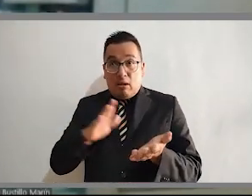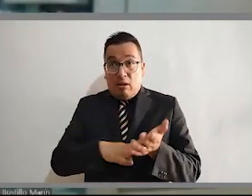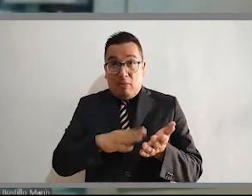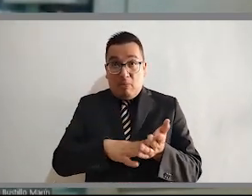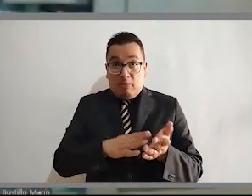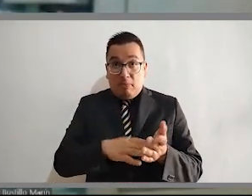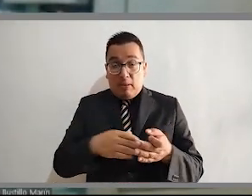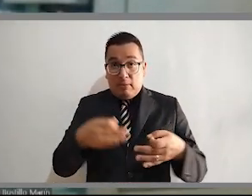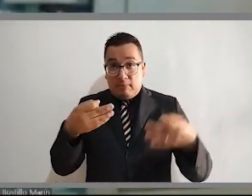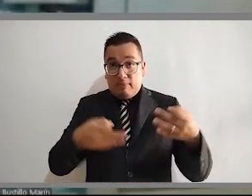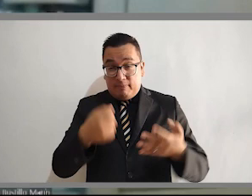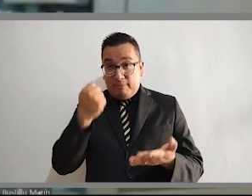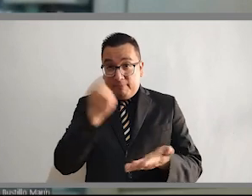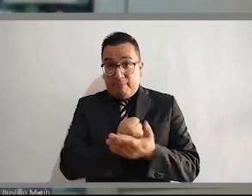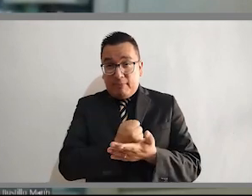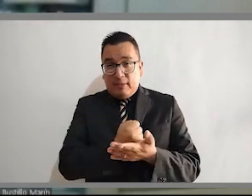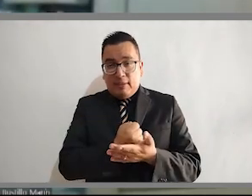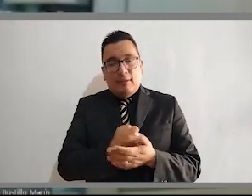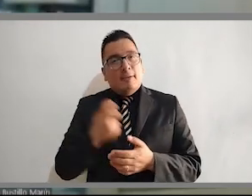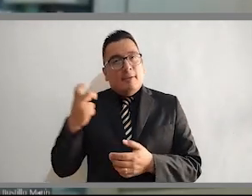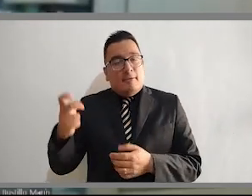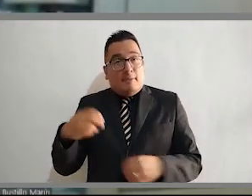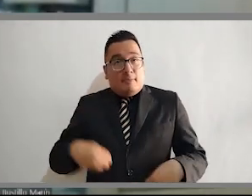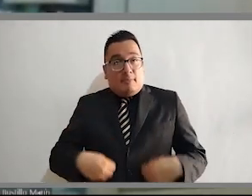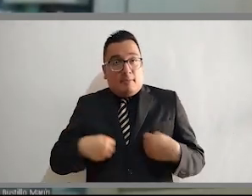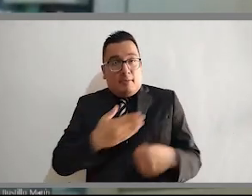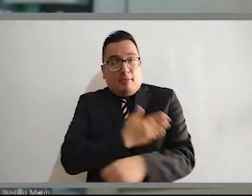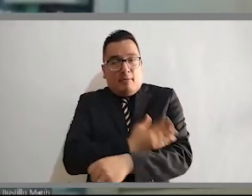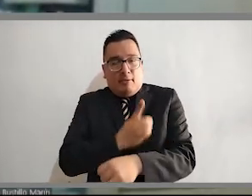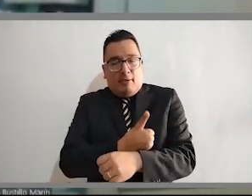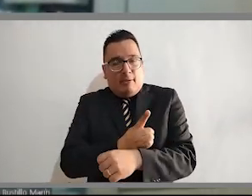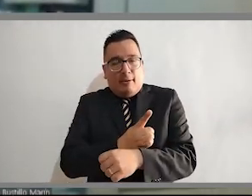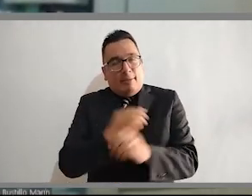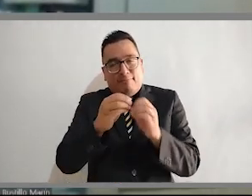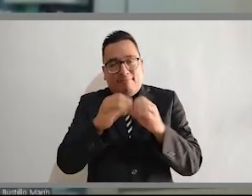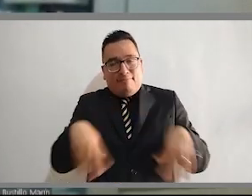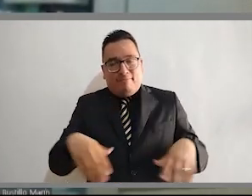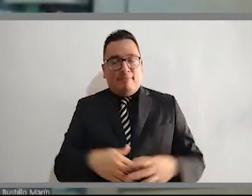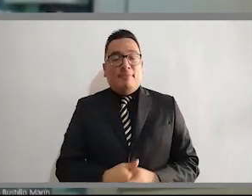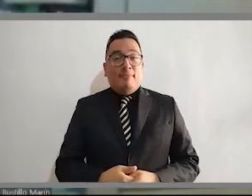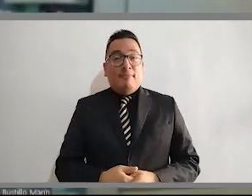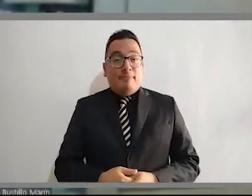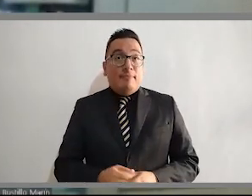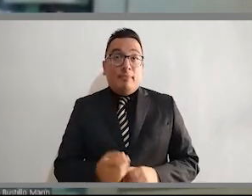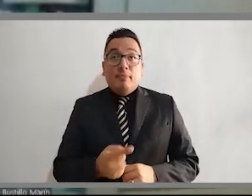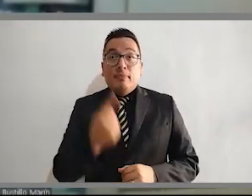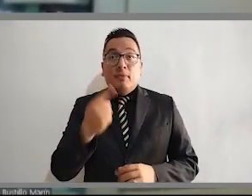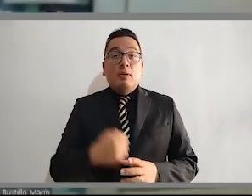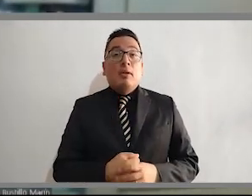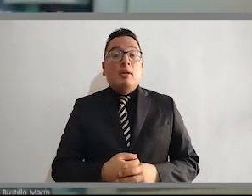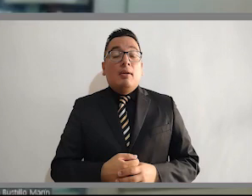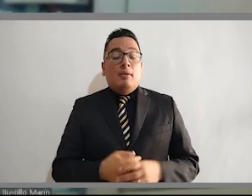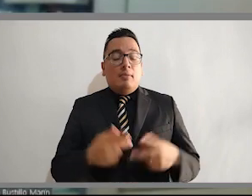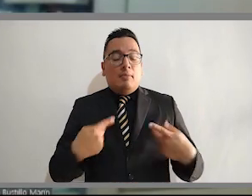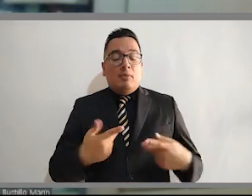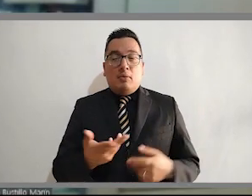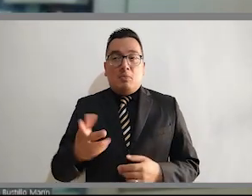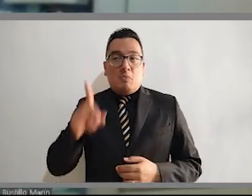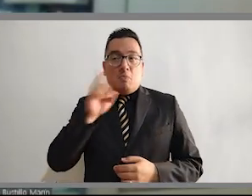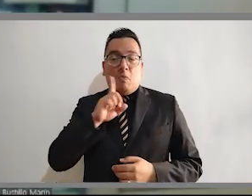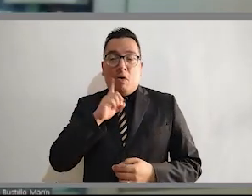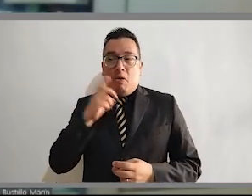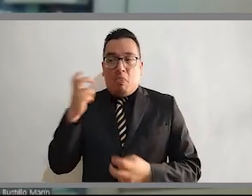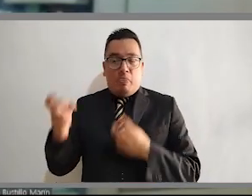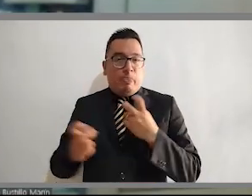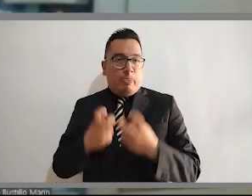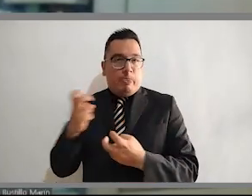sentencia ejecutoriada. Porque aquellas personas que hayan cometido violencia política de género, por